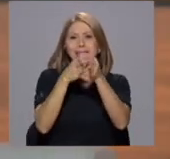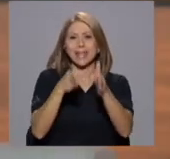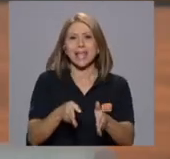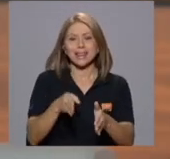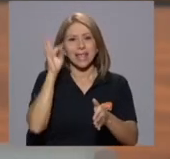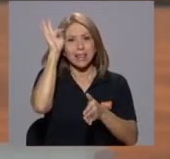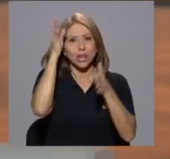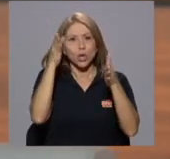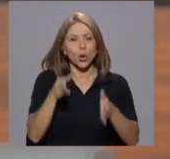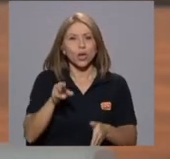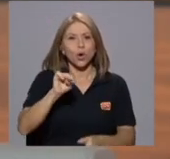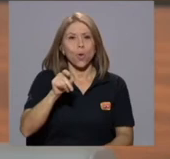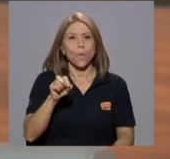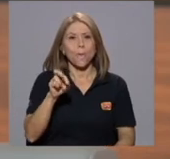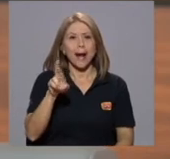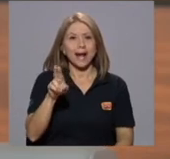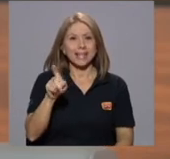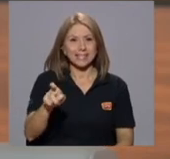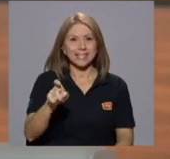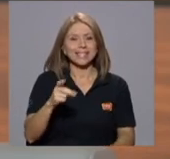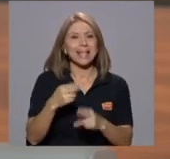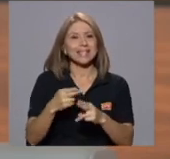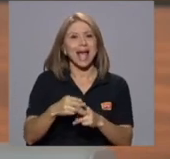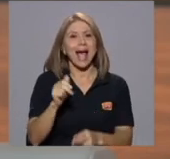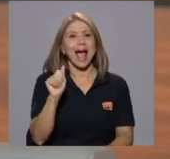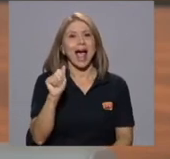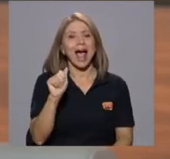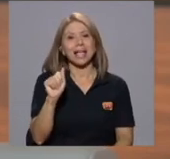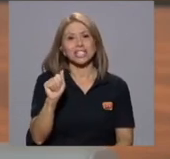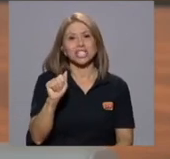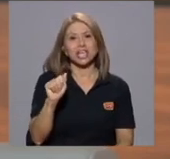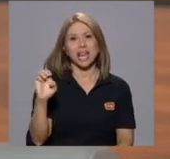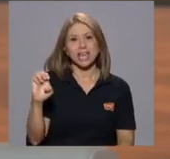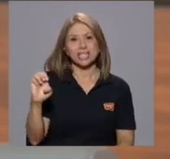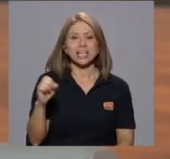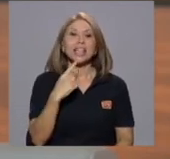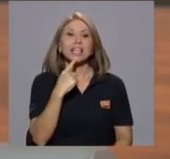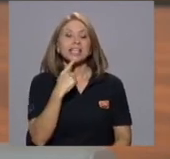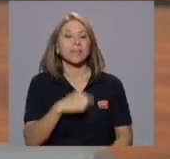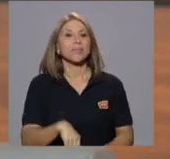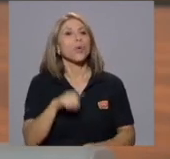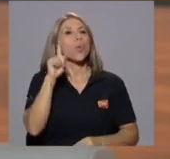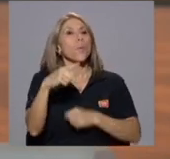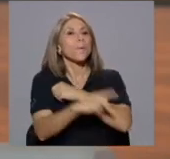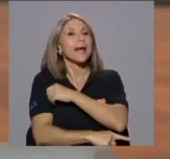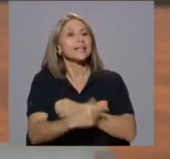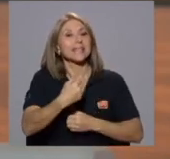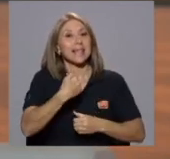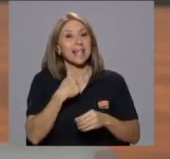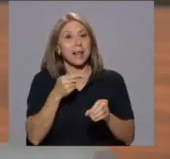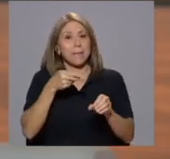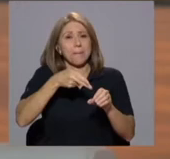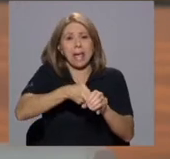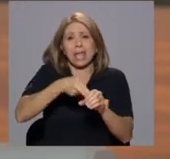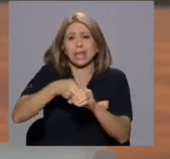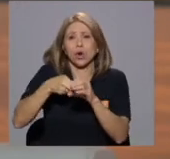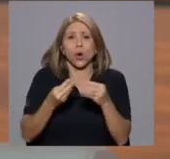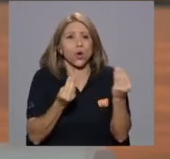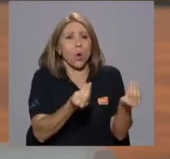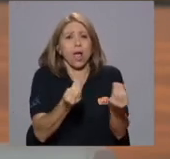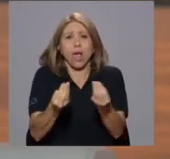teórico marxista de la teoría del siglo XXI, que un país que tiene petróleo en esas cantidades